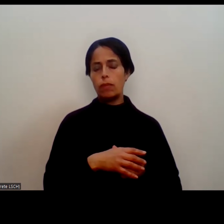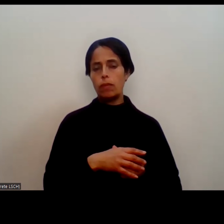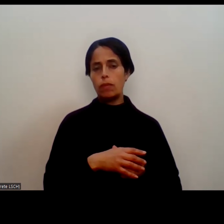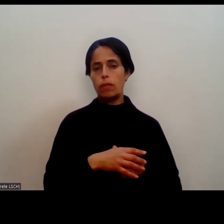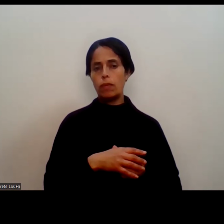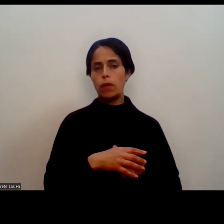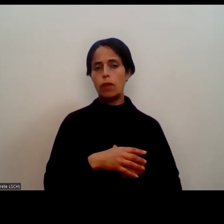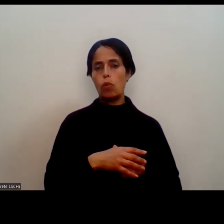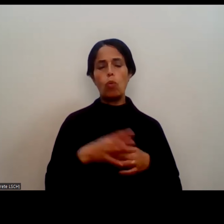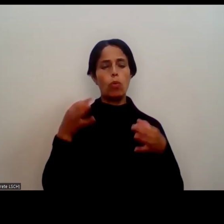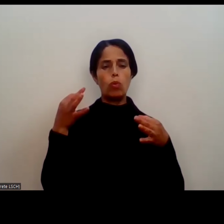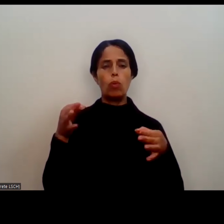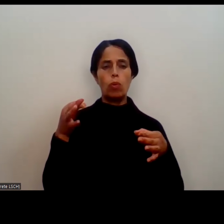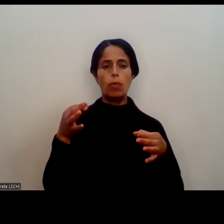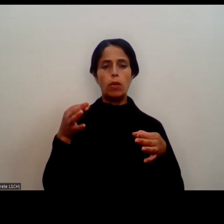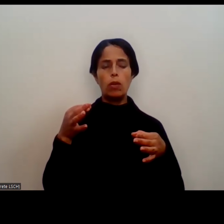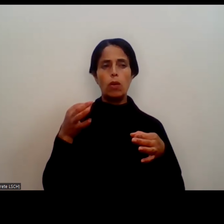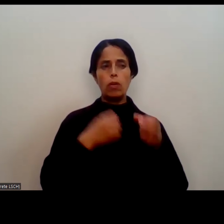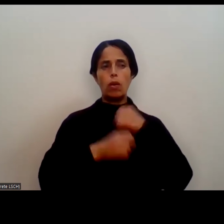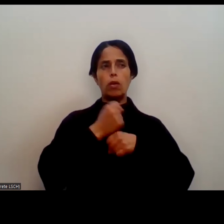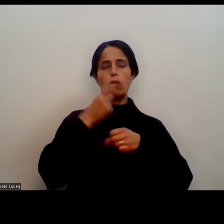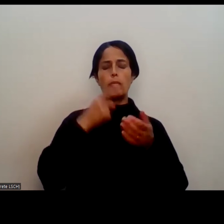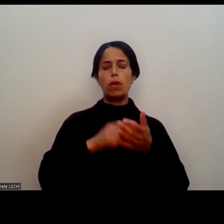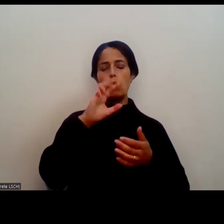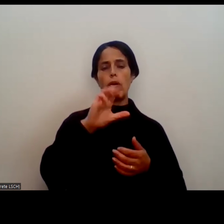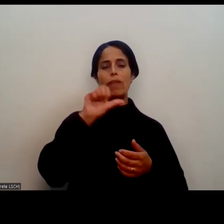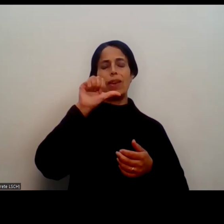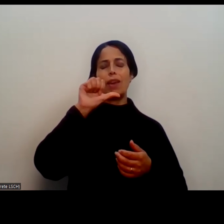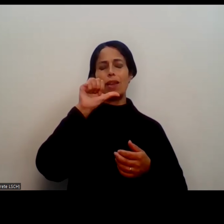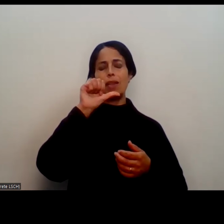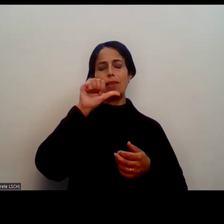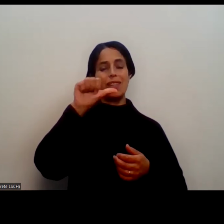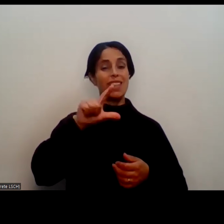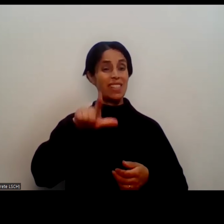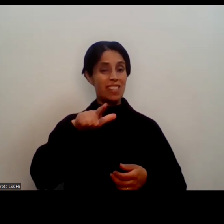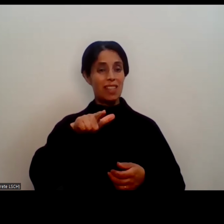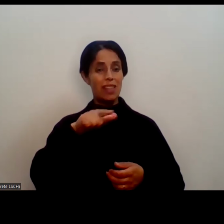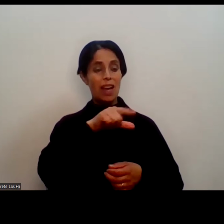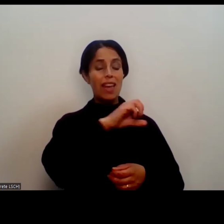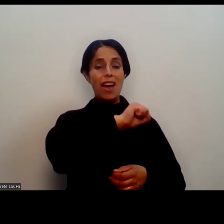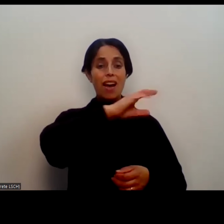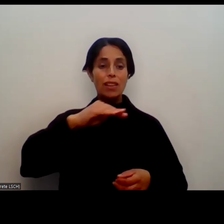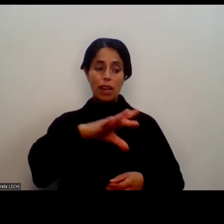un documento del siglo XVII, en Atacama concretamente